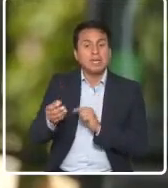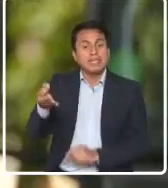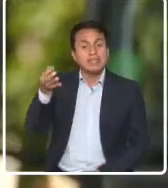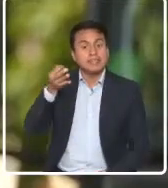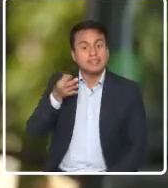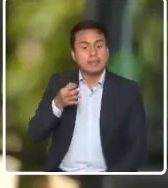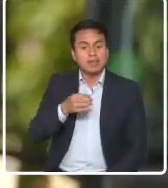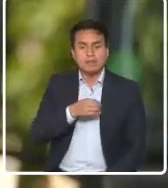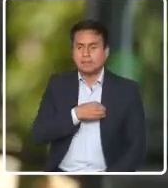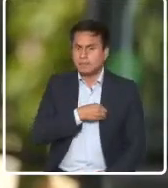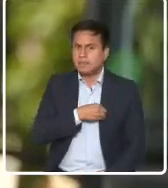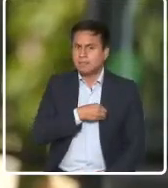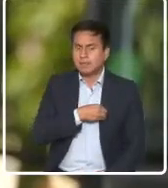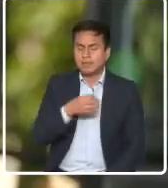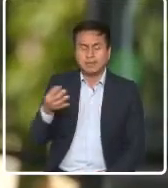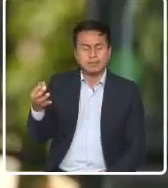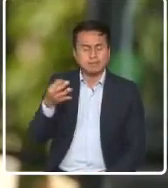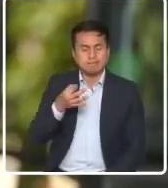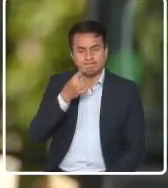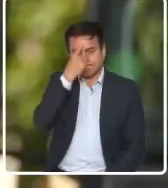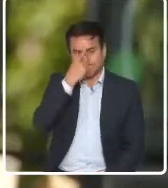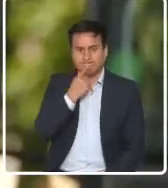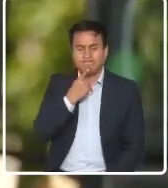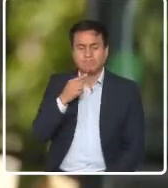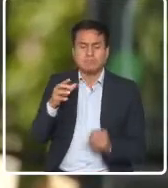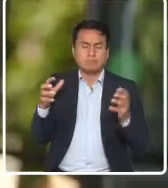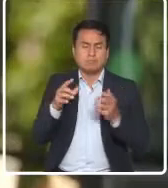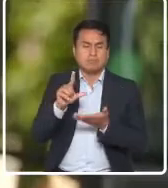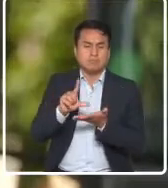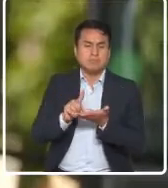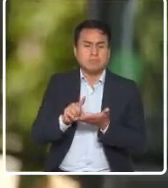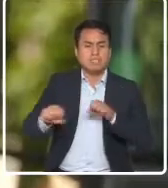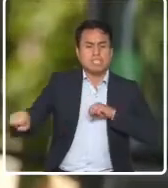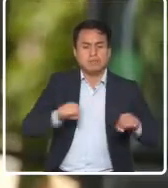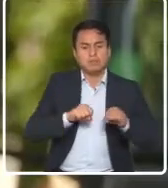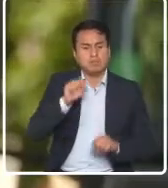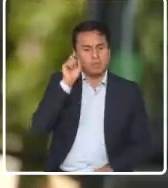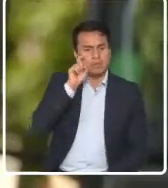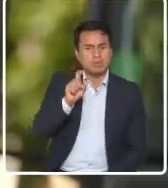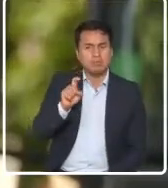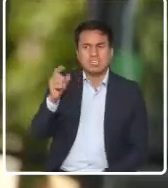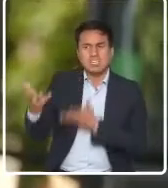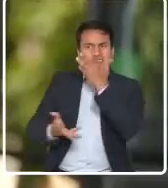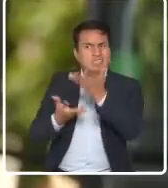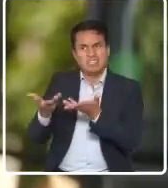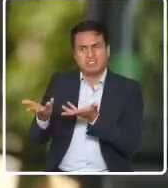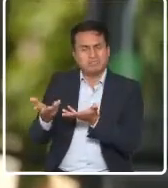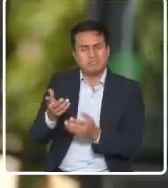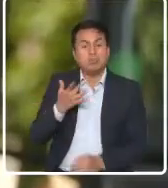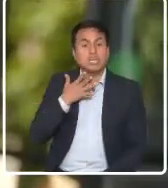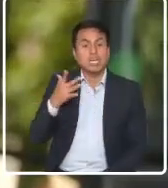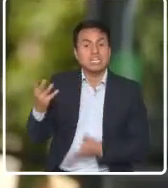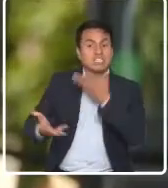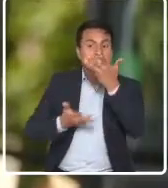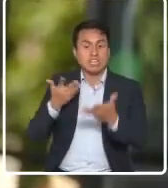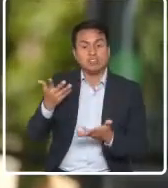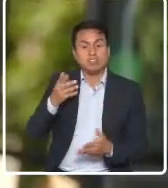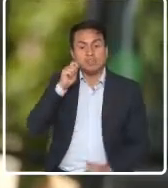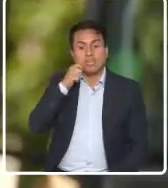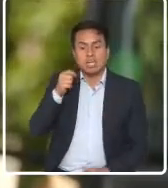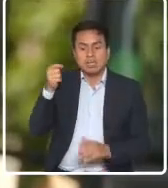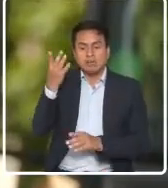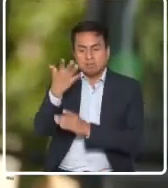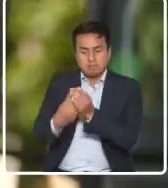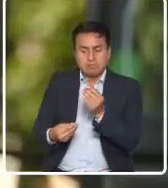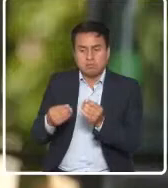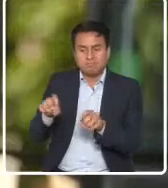decía, tristemente, pero es brutal la imagen, prefiero un terremoto que un incendio, porque el incendio no te deja absolutamente